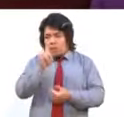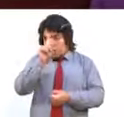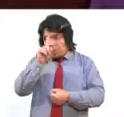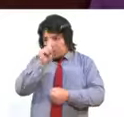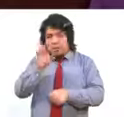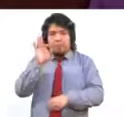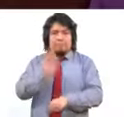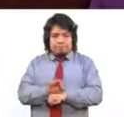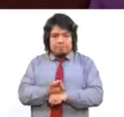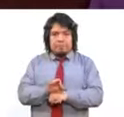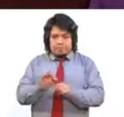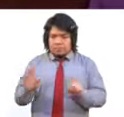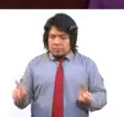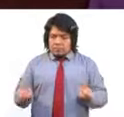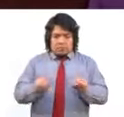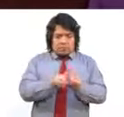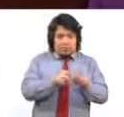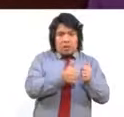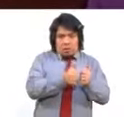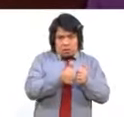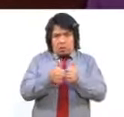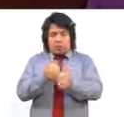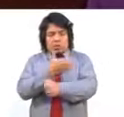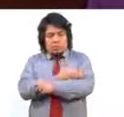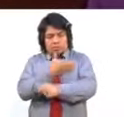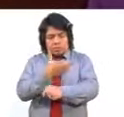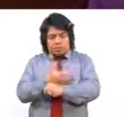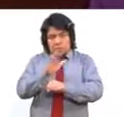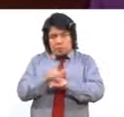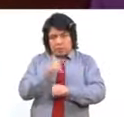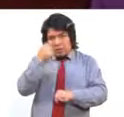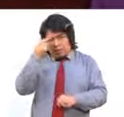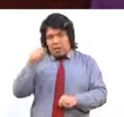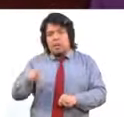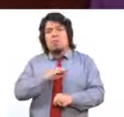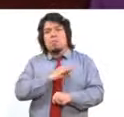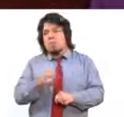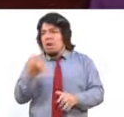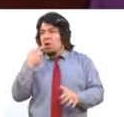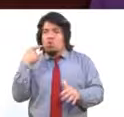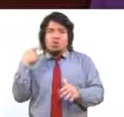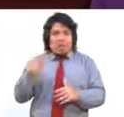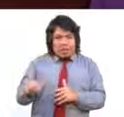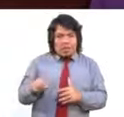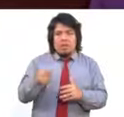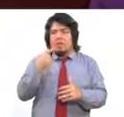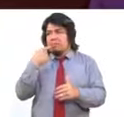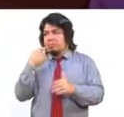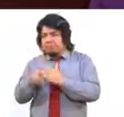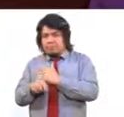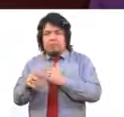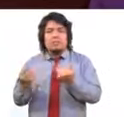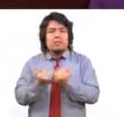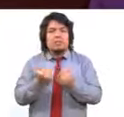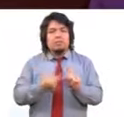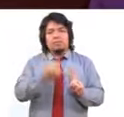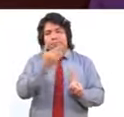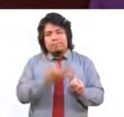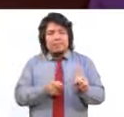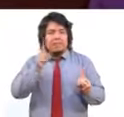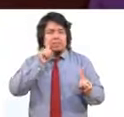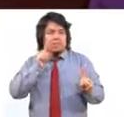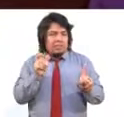acompañamiento para que puedan levantar una denuncia y que puedan ser pues sujetas a la protección que brinda tanto